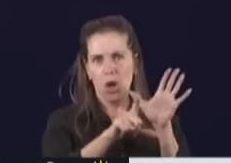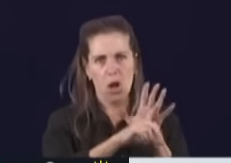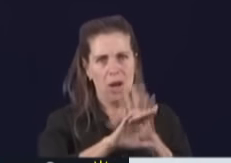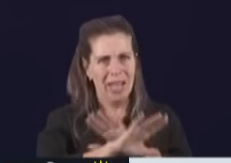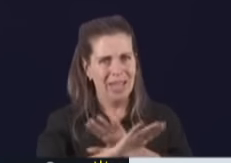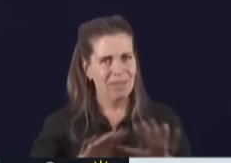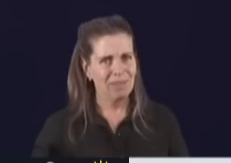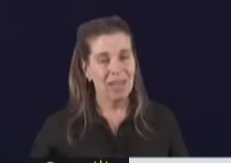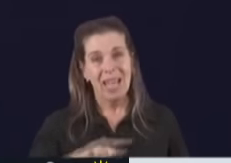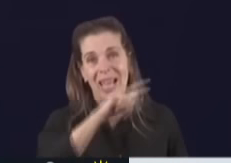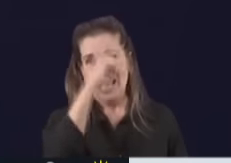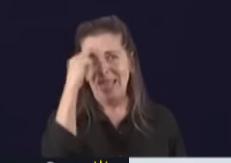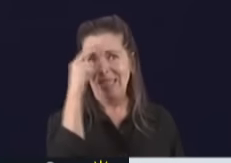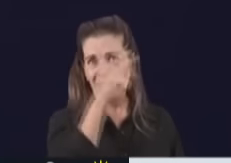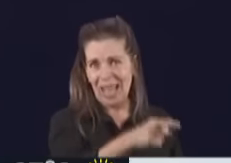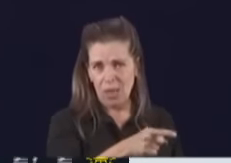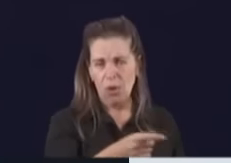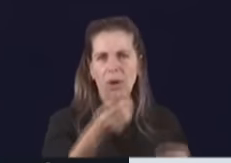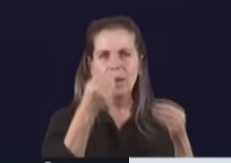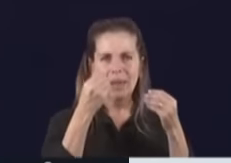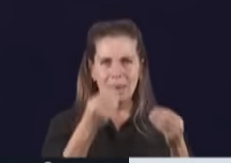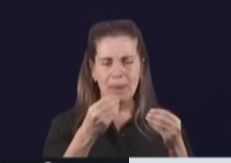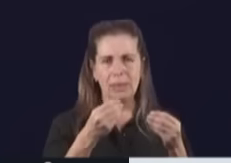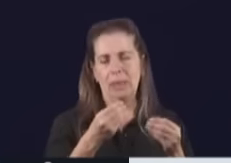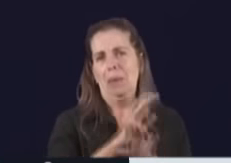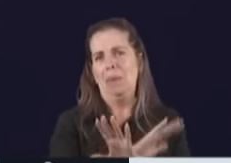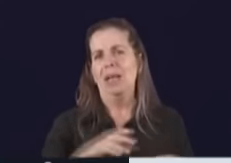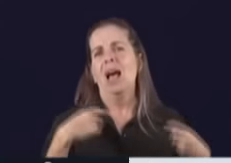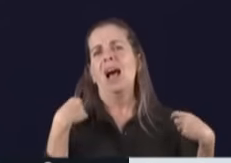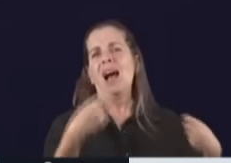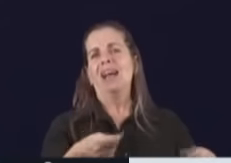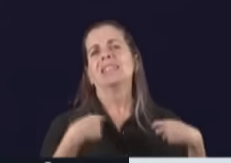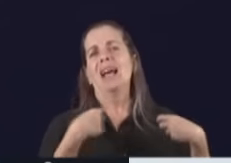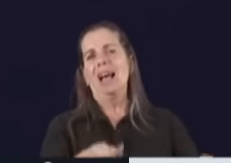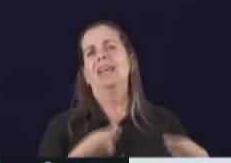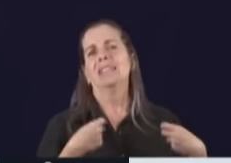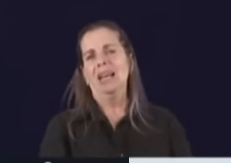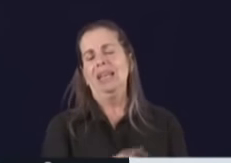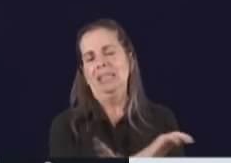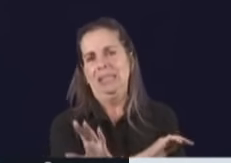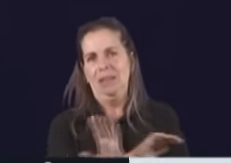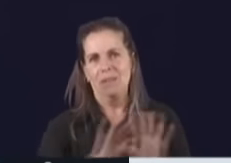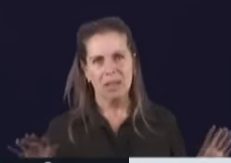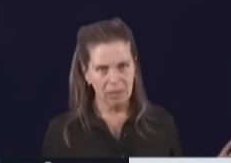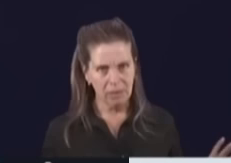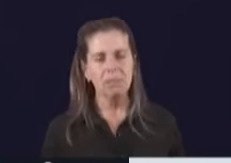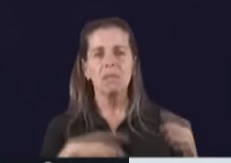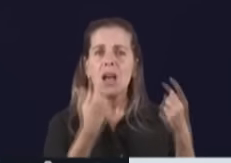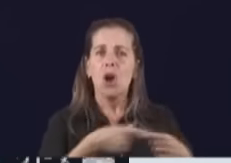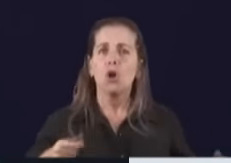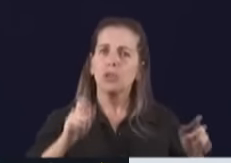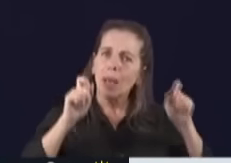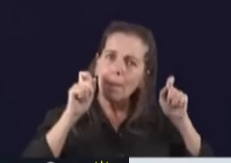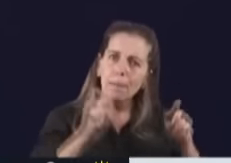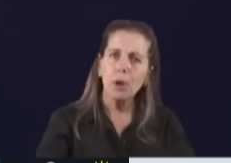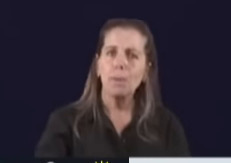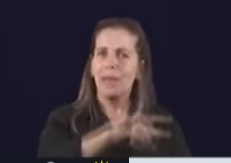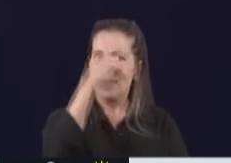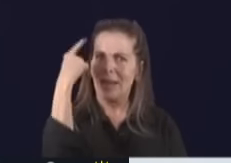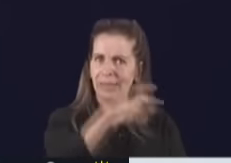atrás décadas de desuso y despilfarro. Los activos improductivos vuelven a generar valor. La gestión ya